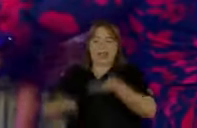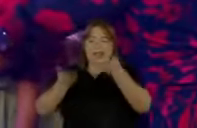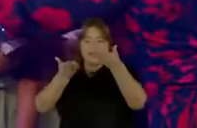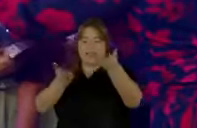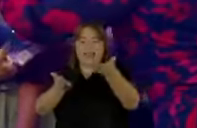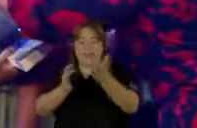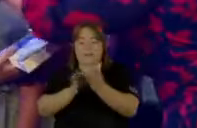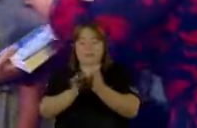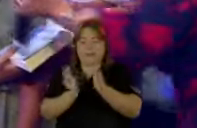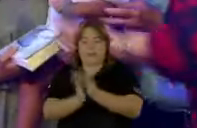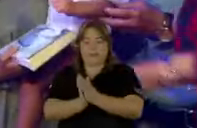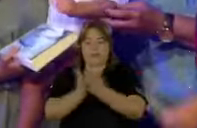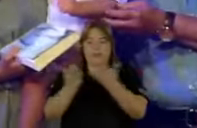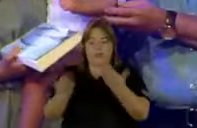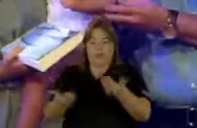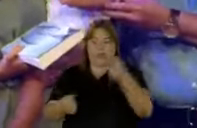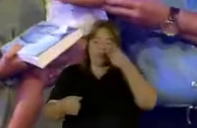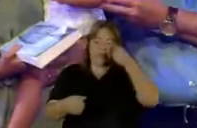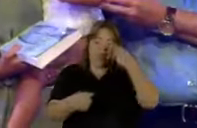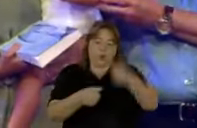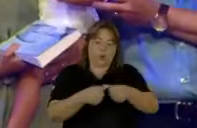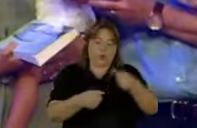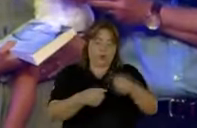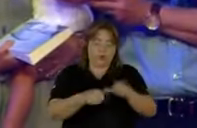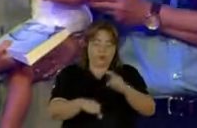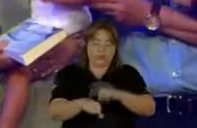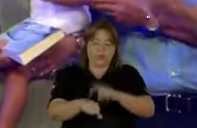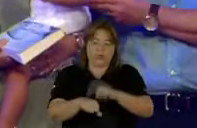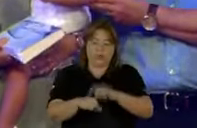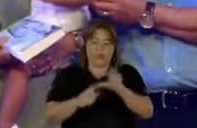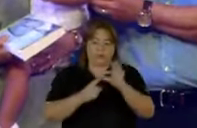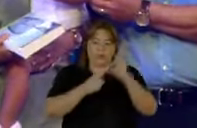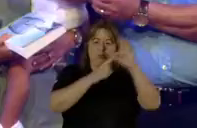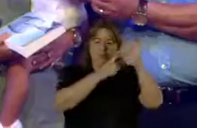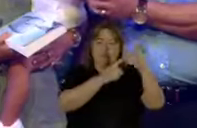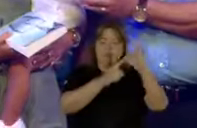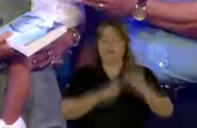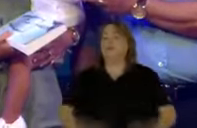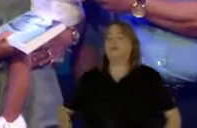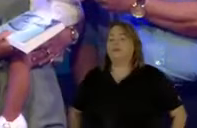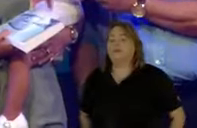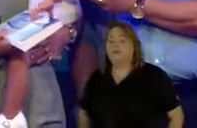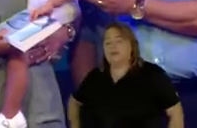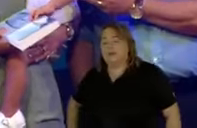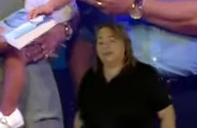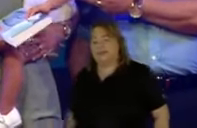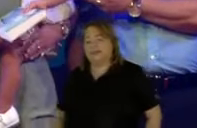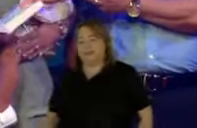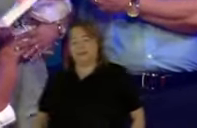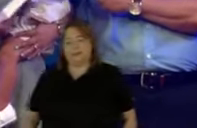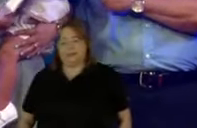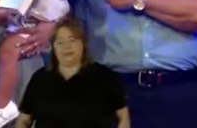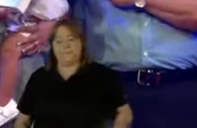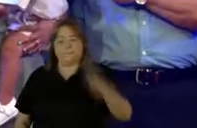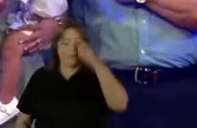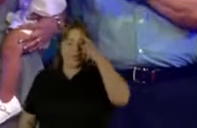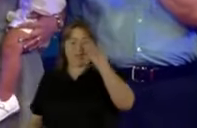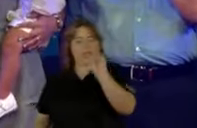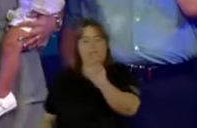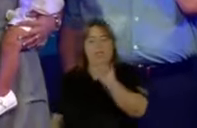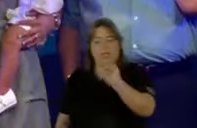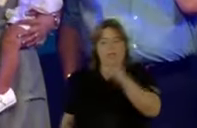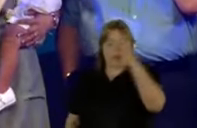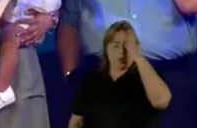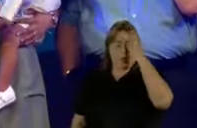a ser recuerdo de este momento tan especial. Tiene la fecha de hoy, el nombre de Nicolás, para que él recuerde